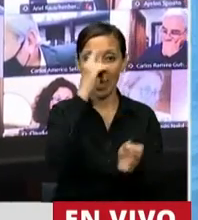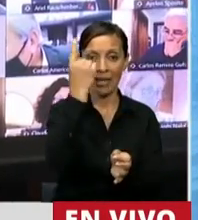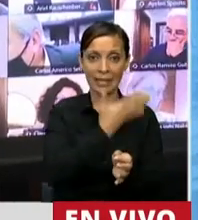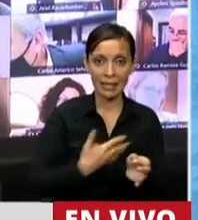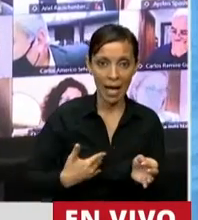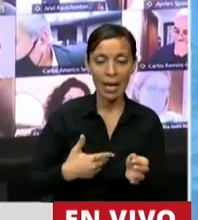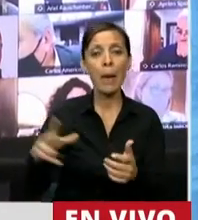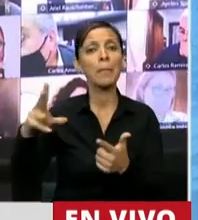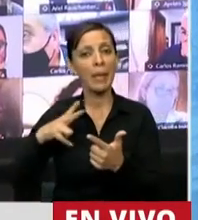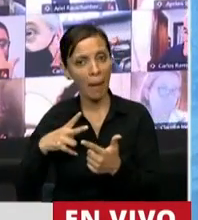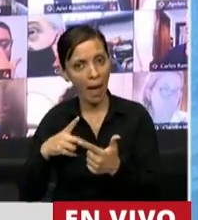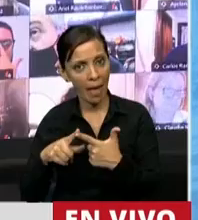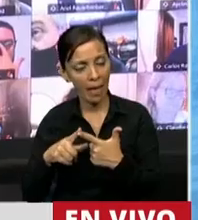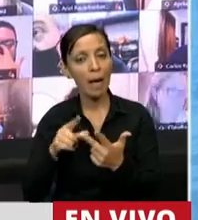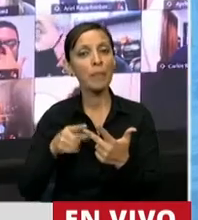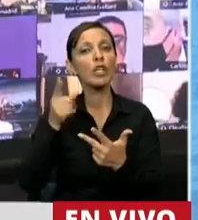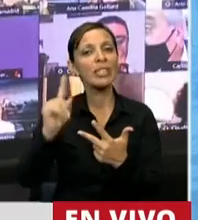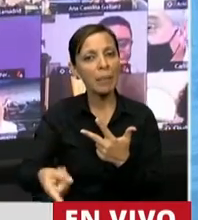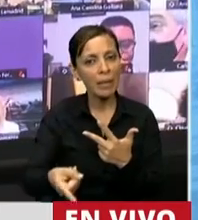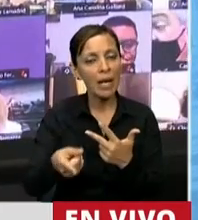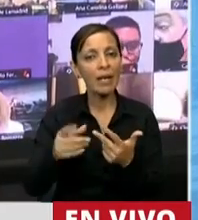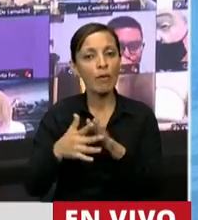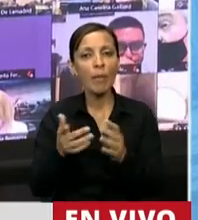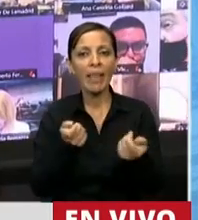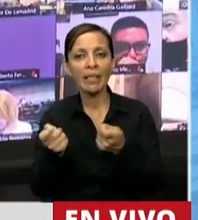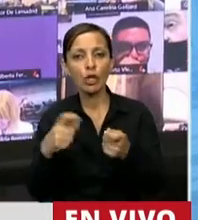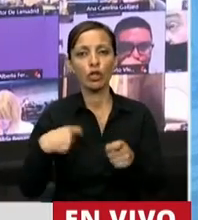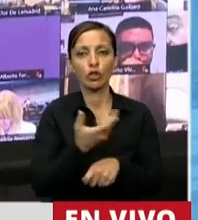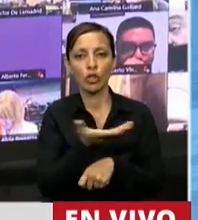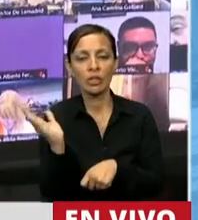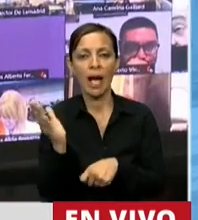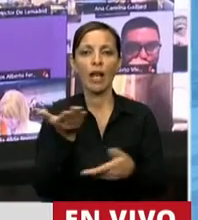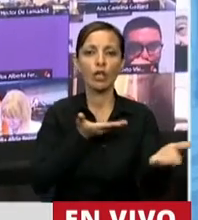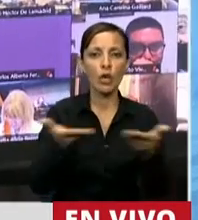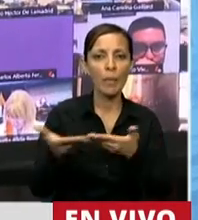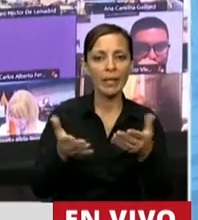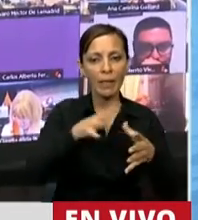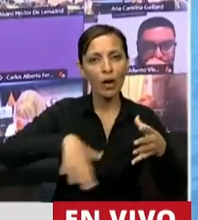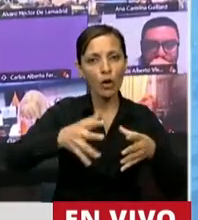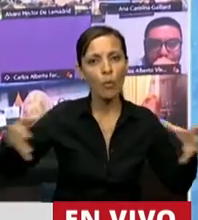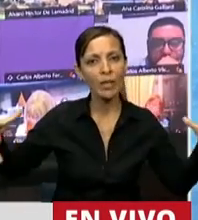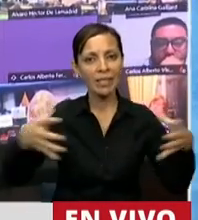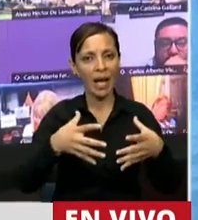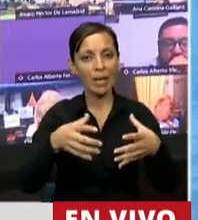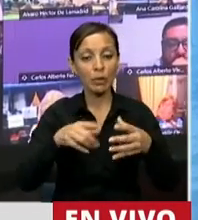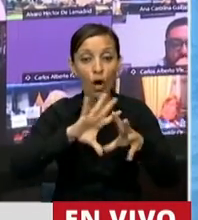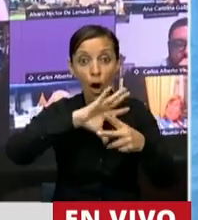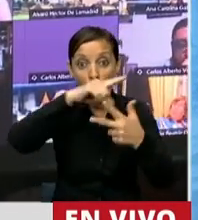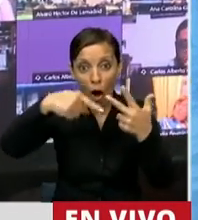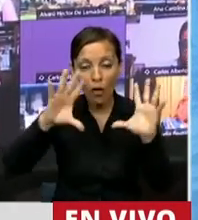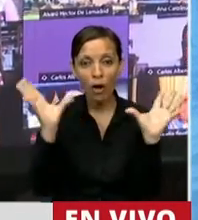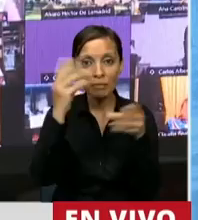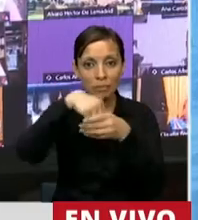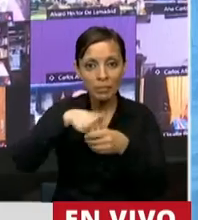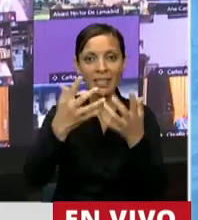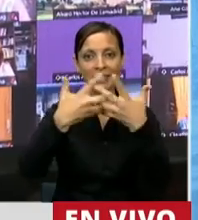la de gestión privada, pero también con la de gestión social, cooperativa y comunitaria, porque ese es todo nuestro sistema